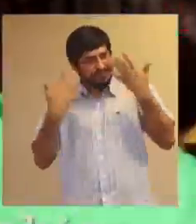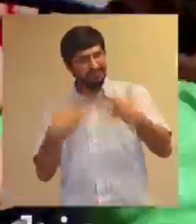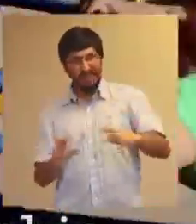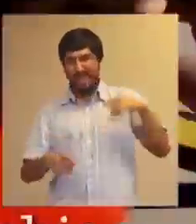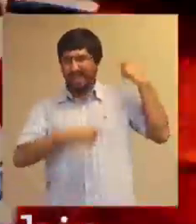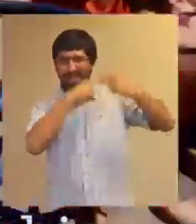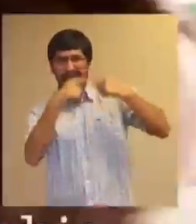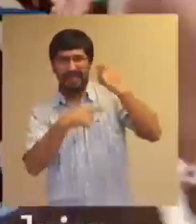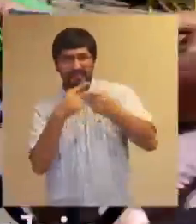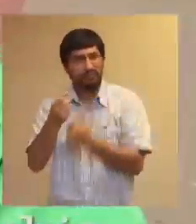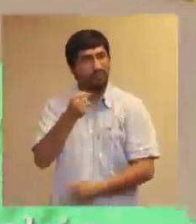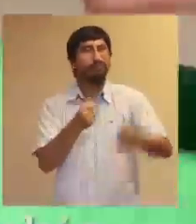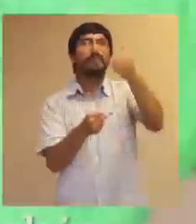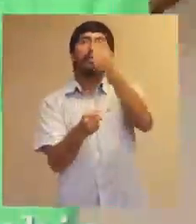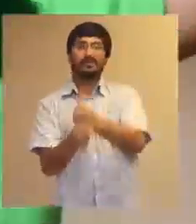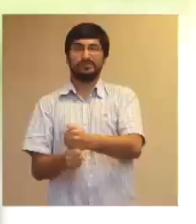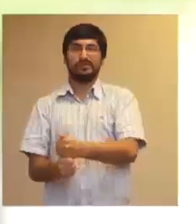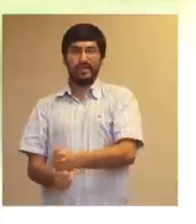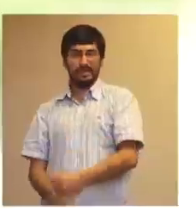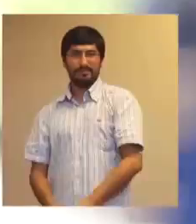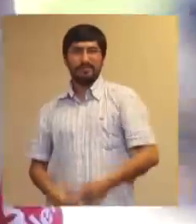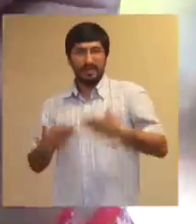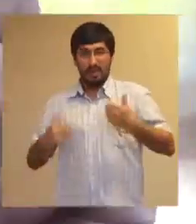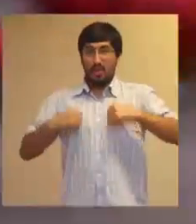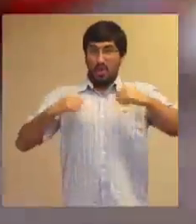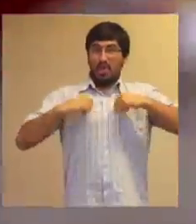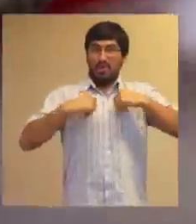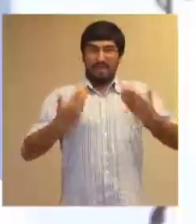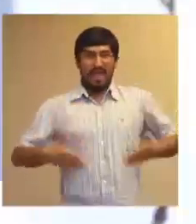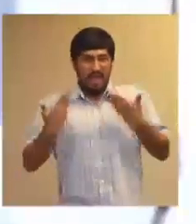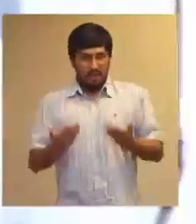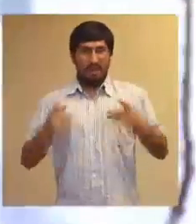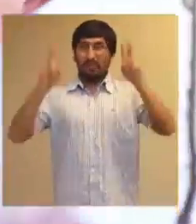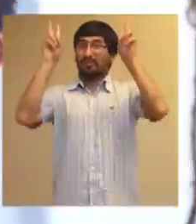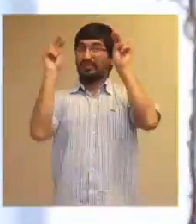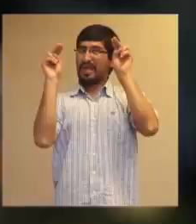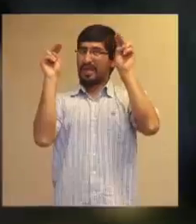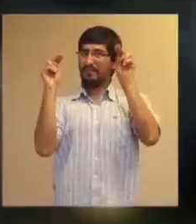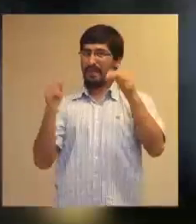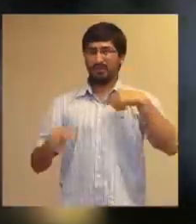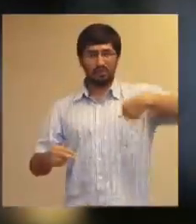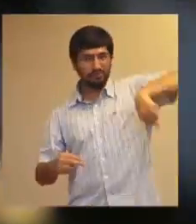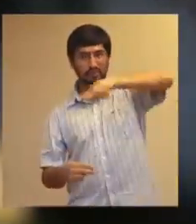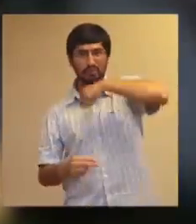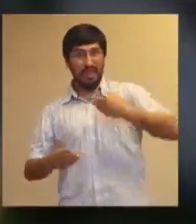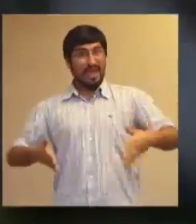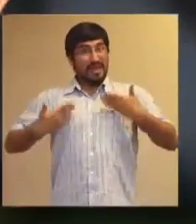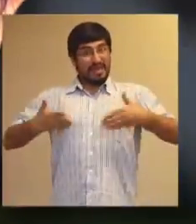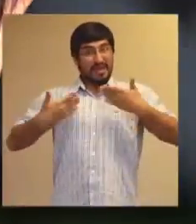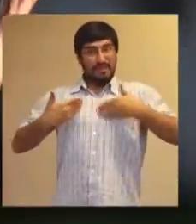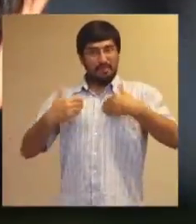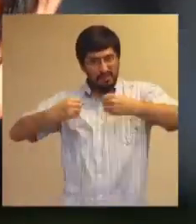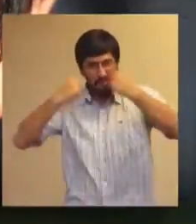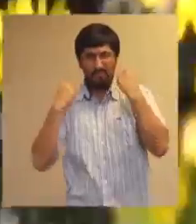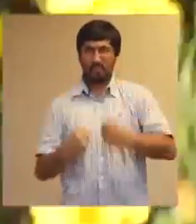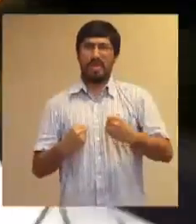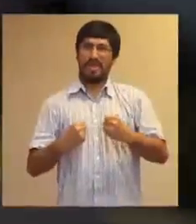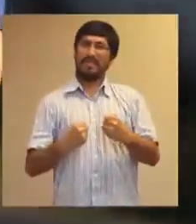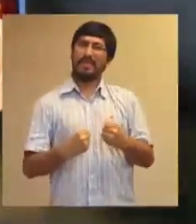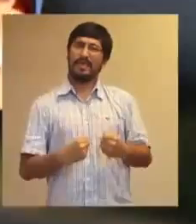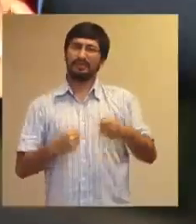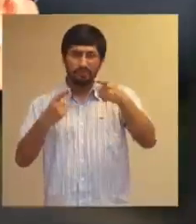Llegó la generación de recambio, de la sabia nueva es de lo que hablo. Traemos la energía, las